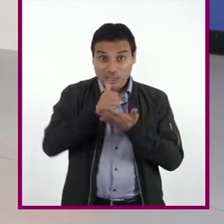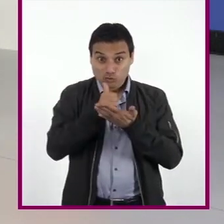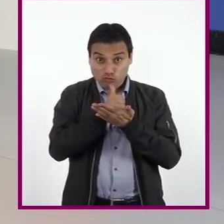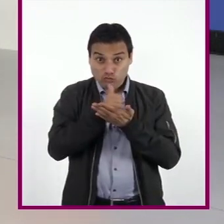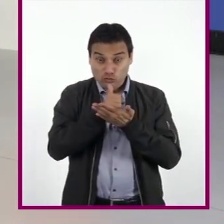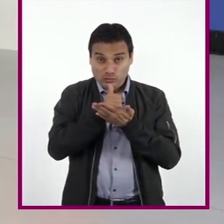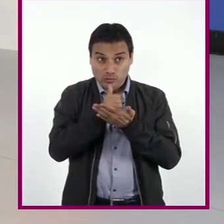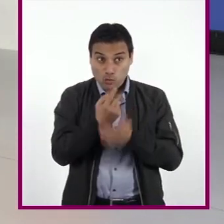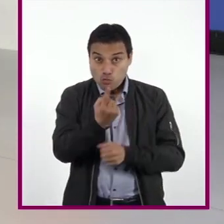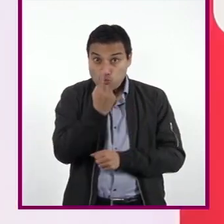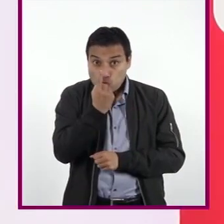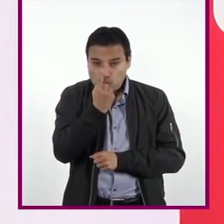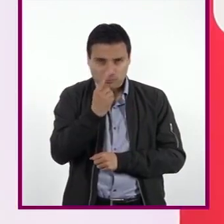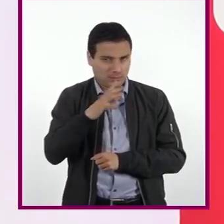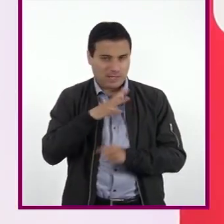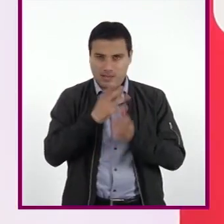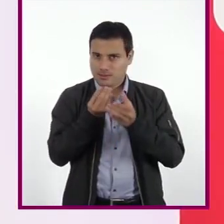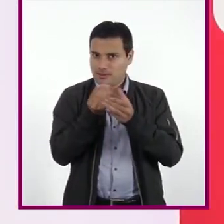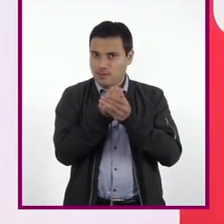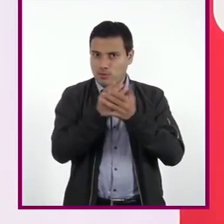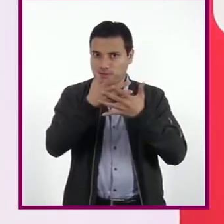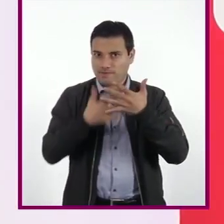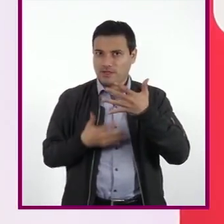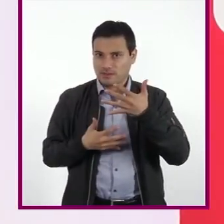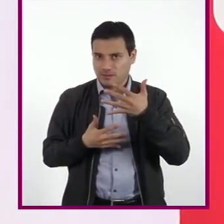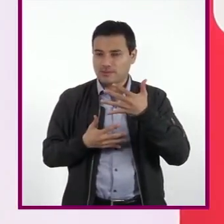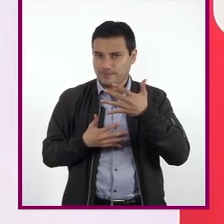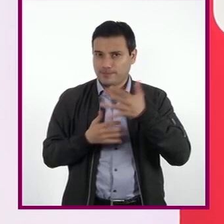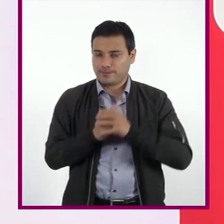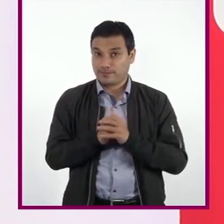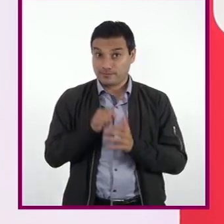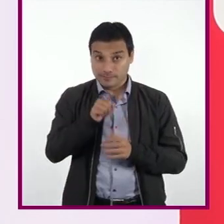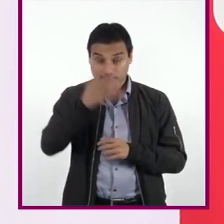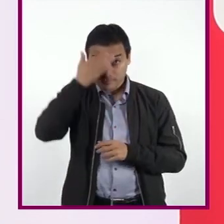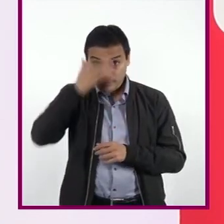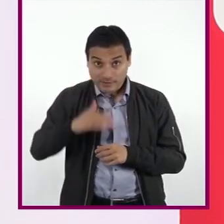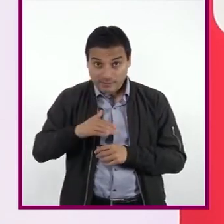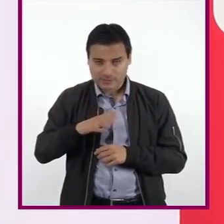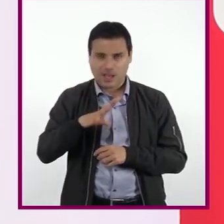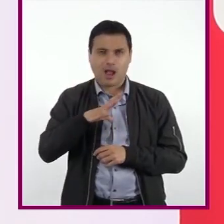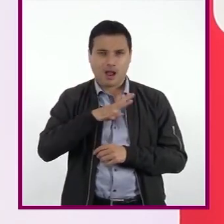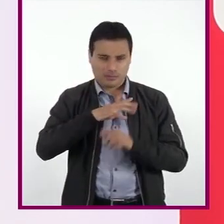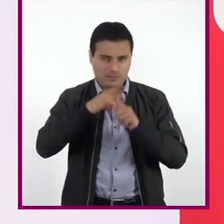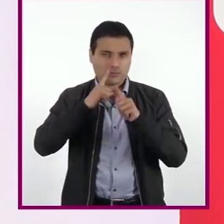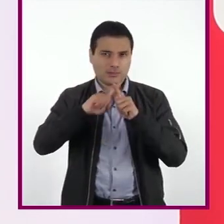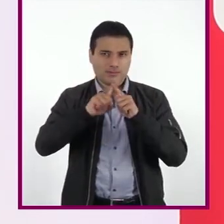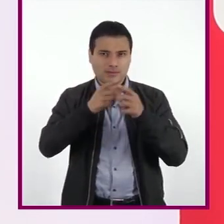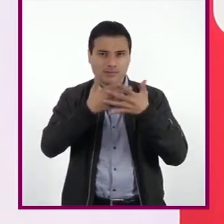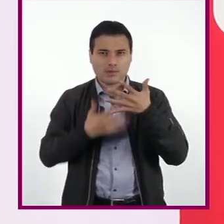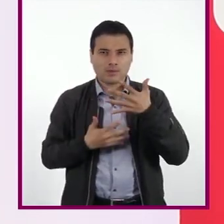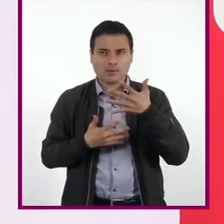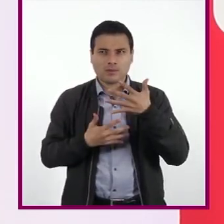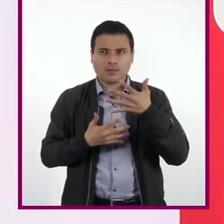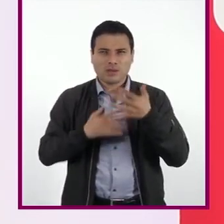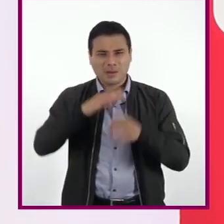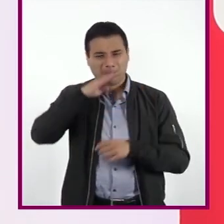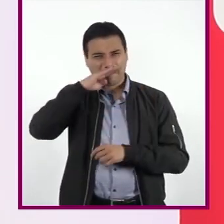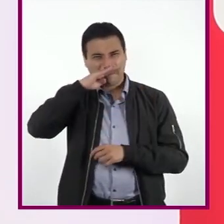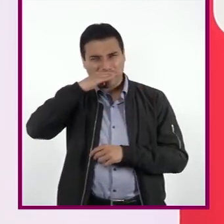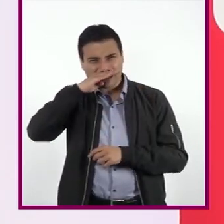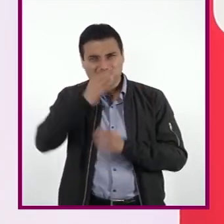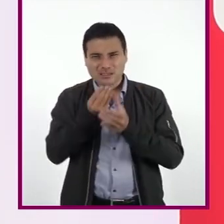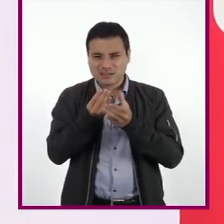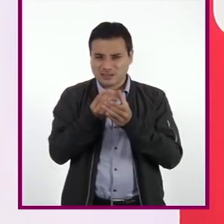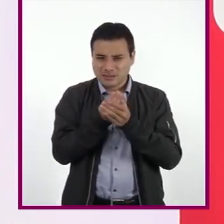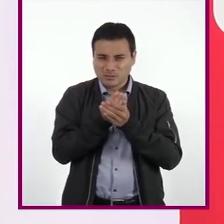única variedad que existe? Sabía que existen algunas variedades, pero no sé precisar con qué variedad de maíz hicieron mi